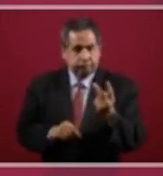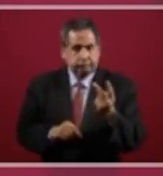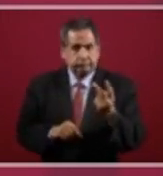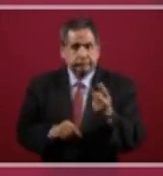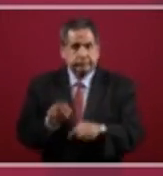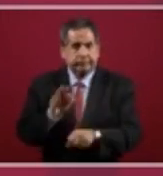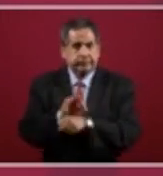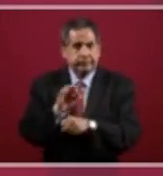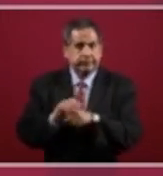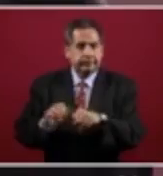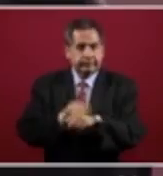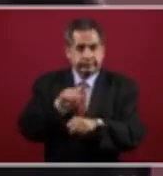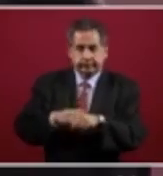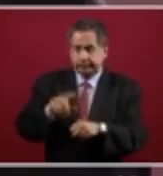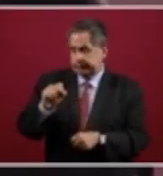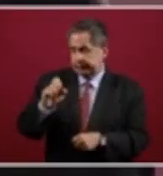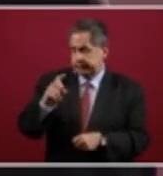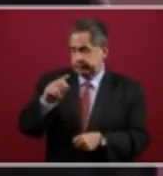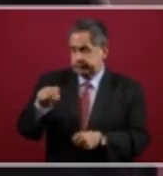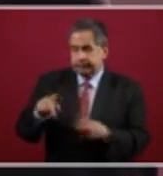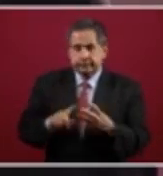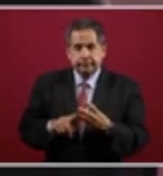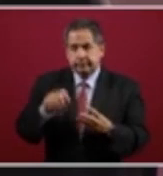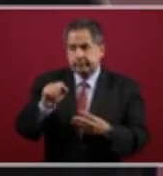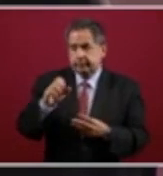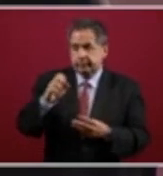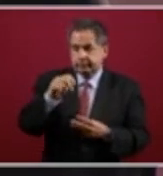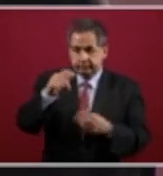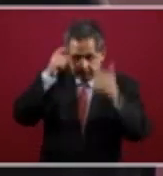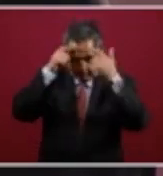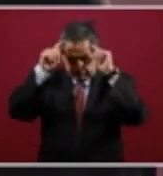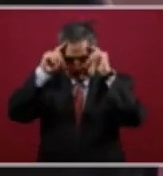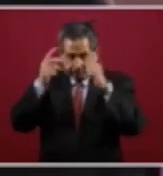de Defensa Nacional y Marina,